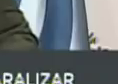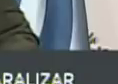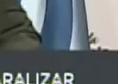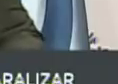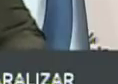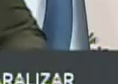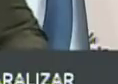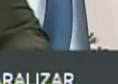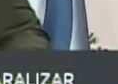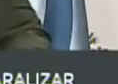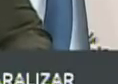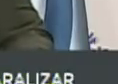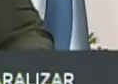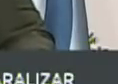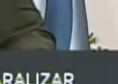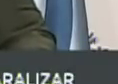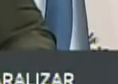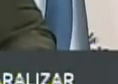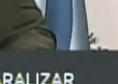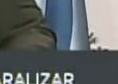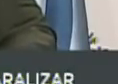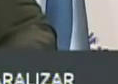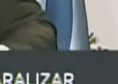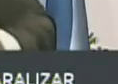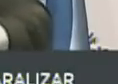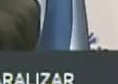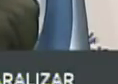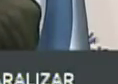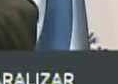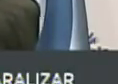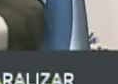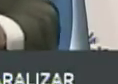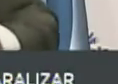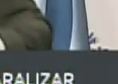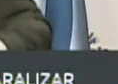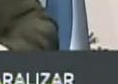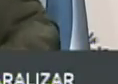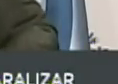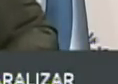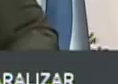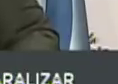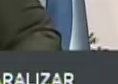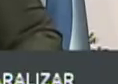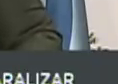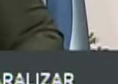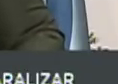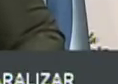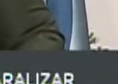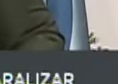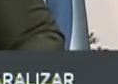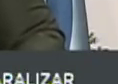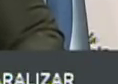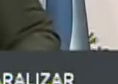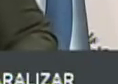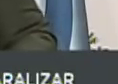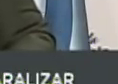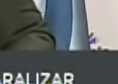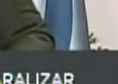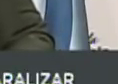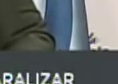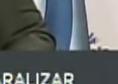investigaciones en relación a todo lo que la dirección general de la encuesta organizada ha ido